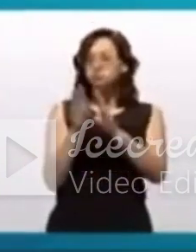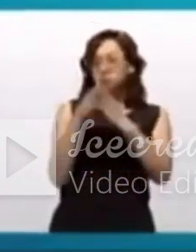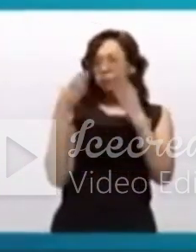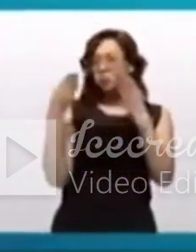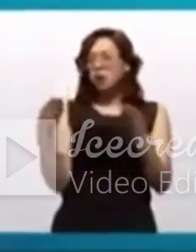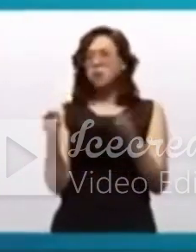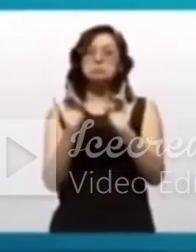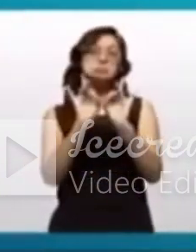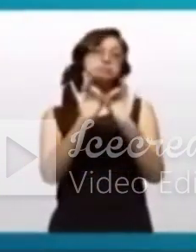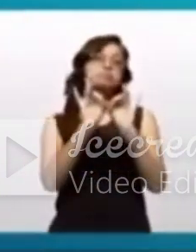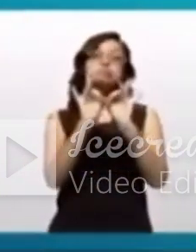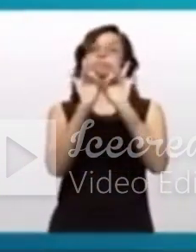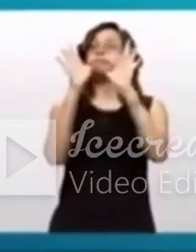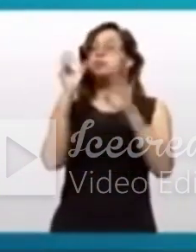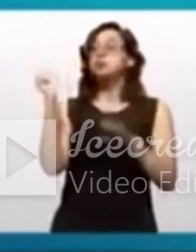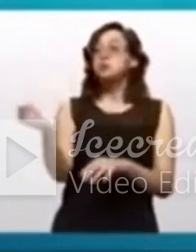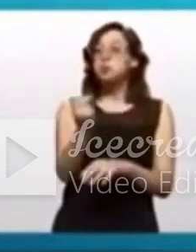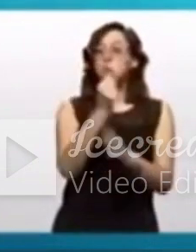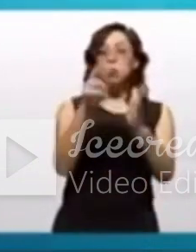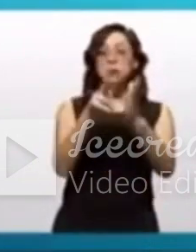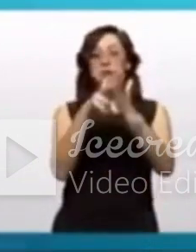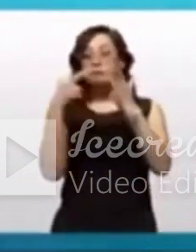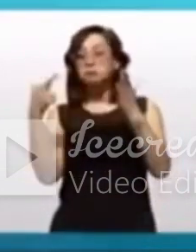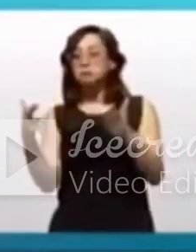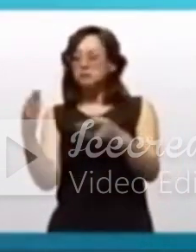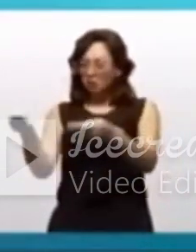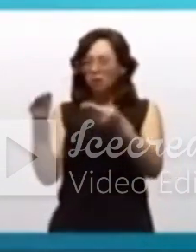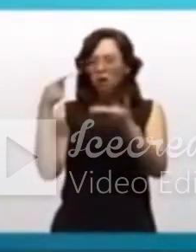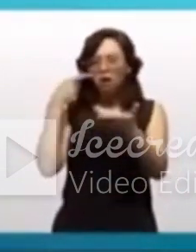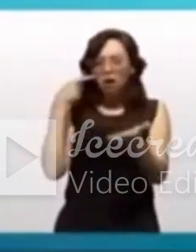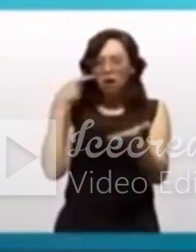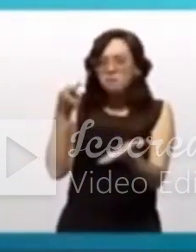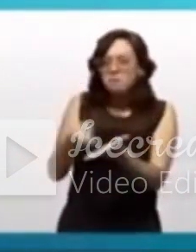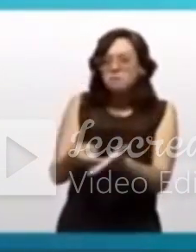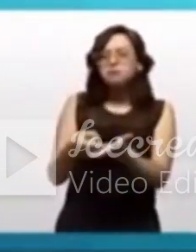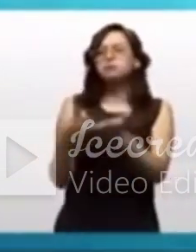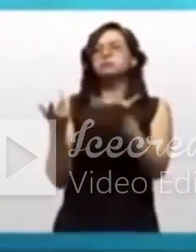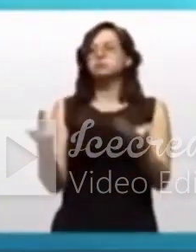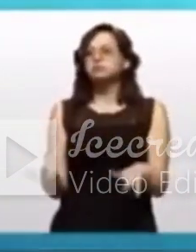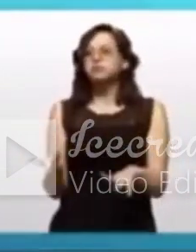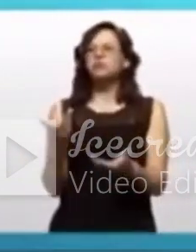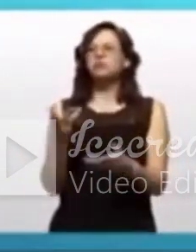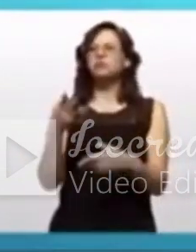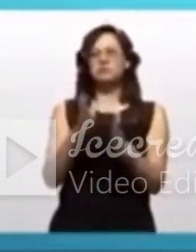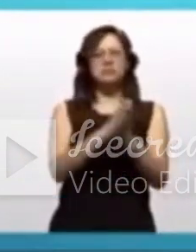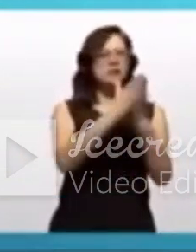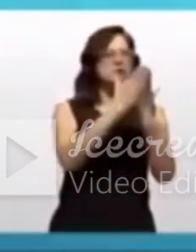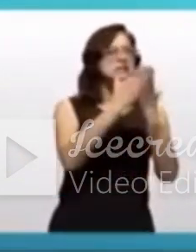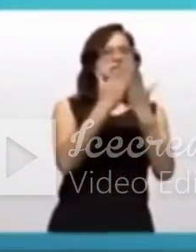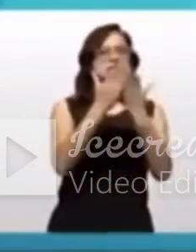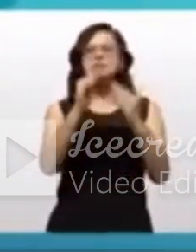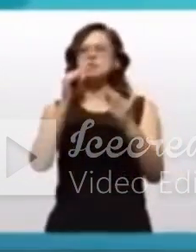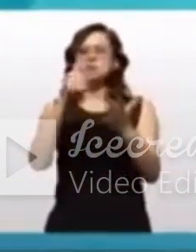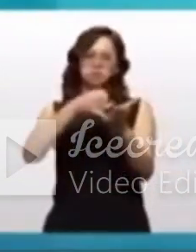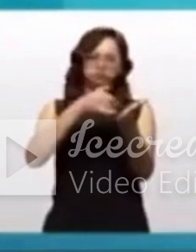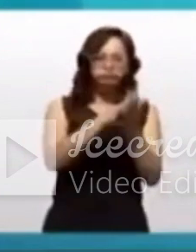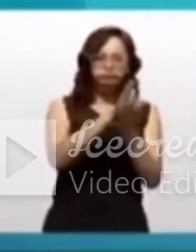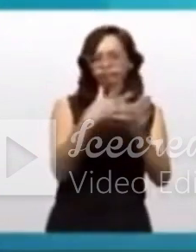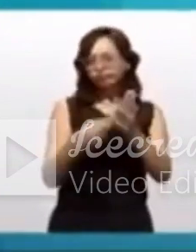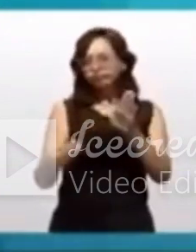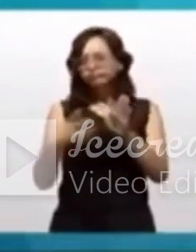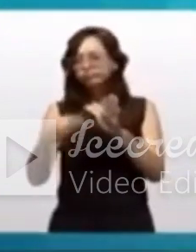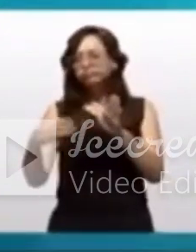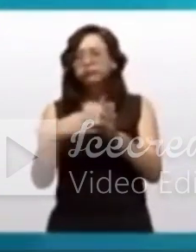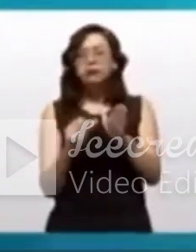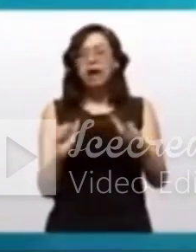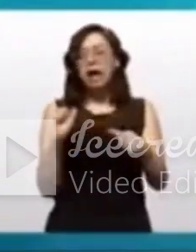por apariciones sueltas en revistas prestadas por amigos. Y debíamos acudir al verdugo de los libros, la fotocopiadora, para hacernos